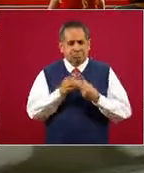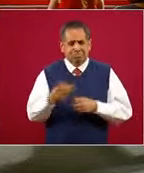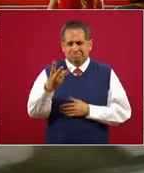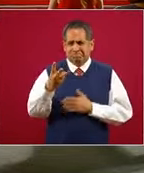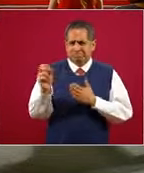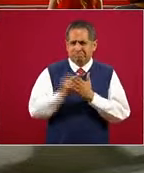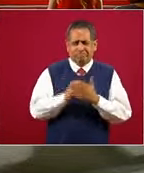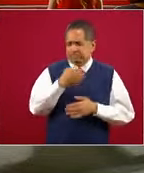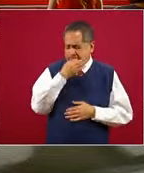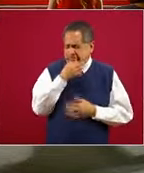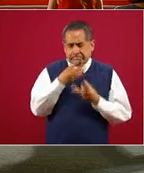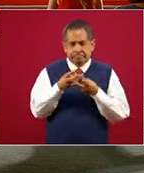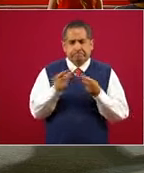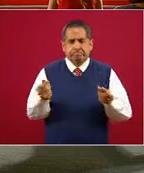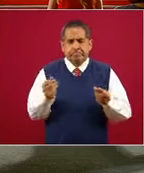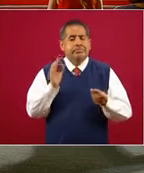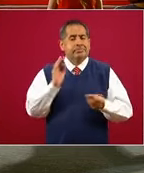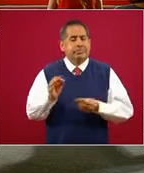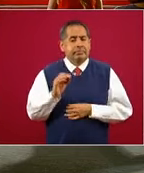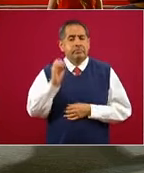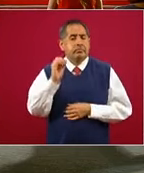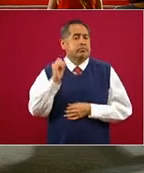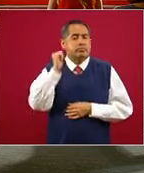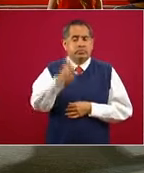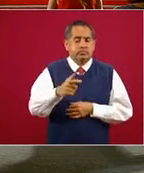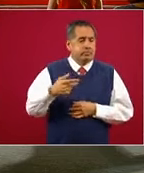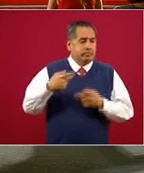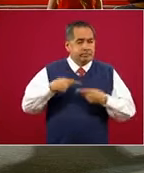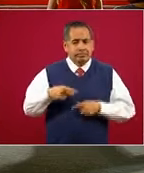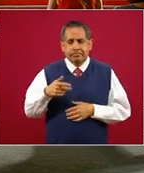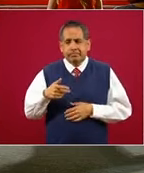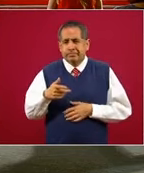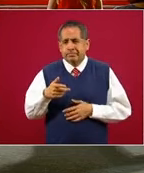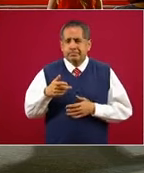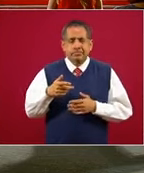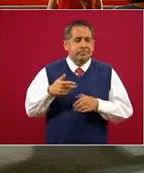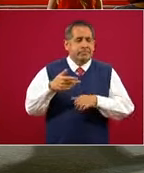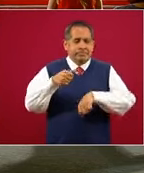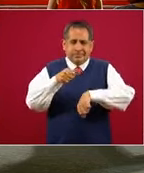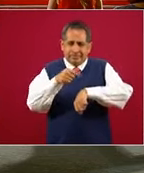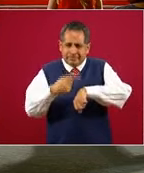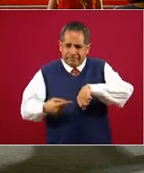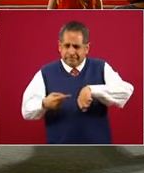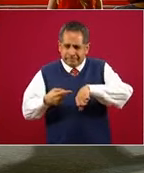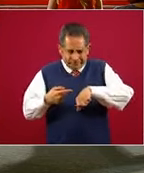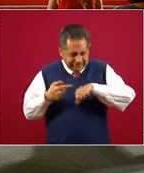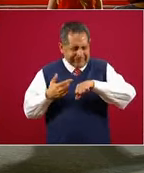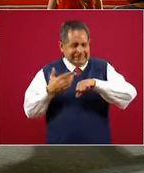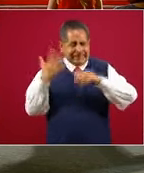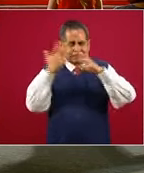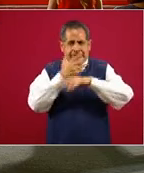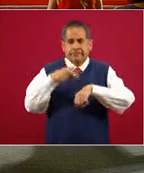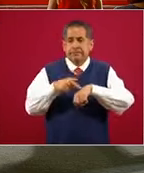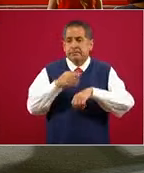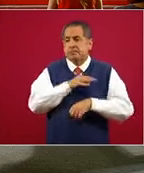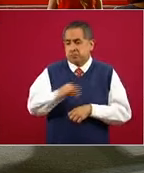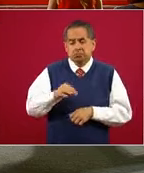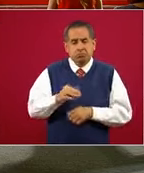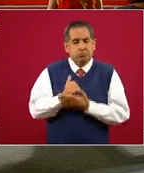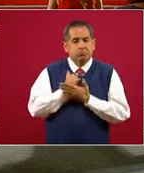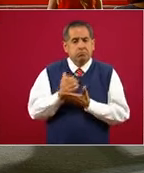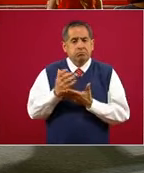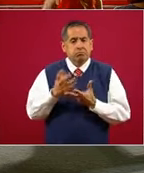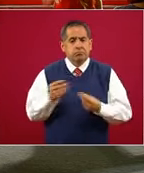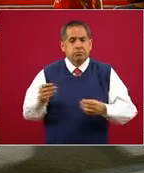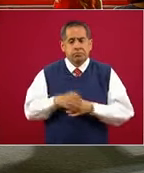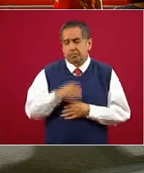de 3 meses o cualquier persona que ha tenido un accidente punzocortante. Si me pasas la siguiente, por favor. Y para